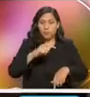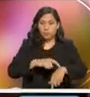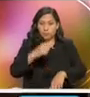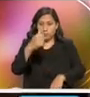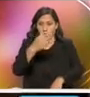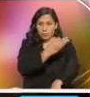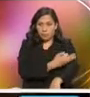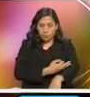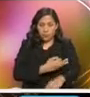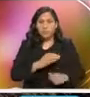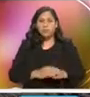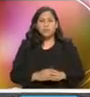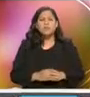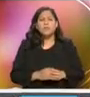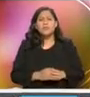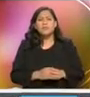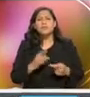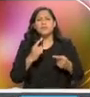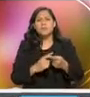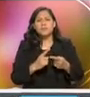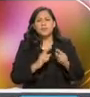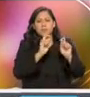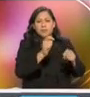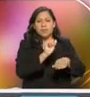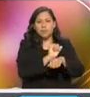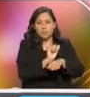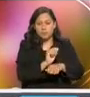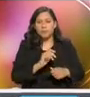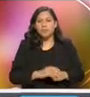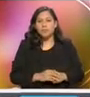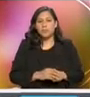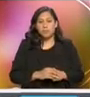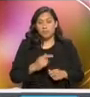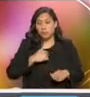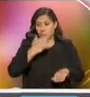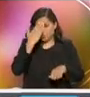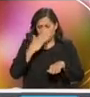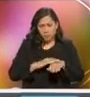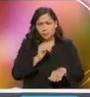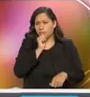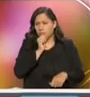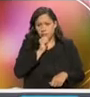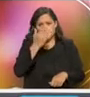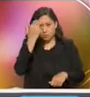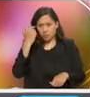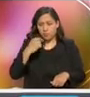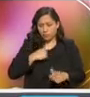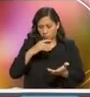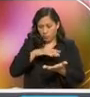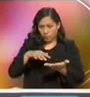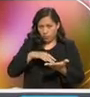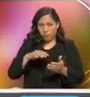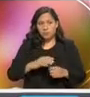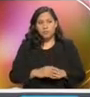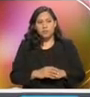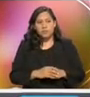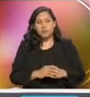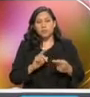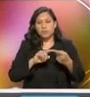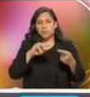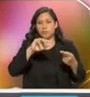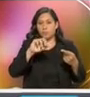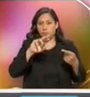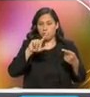6 de la tarde. ¿Qué reparto está en esta puesta Mira, en escena? están, no me lo sé de memoria, pero te lo voy a leer. Ok. Sí, está